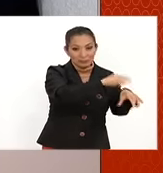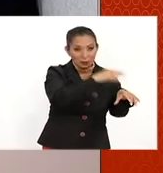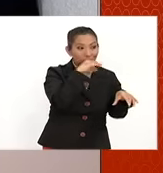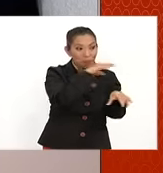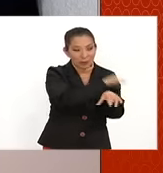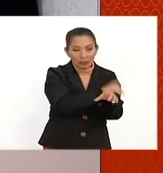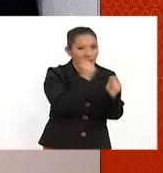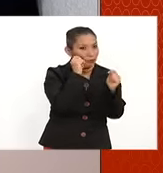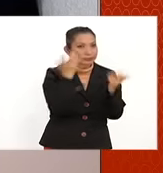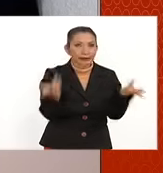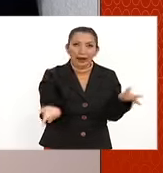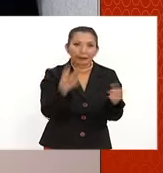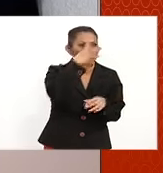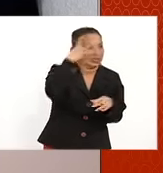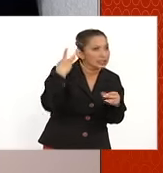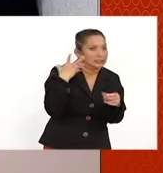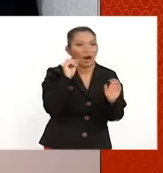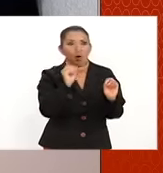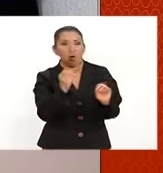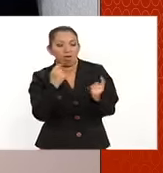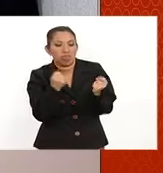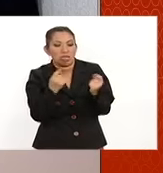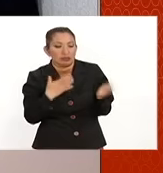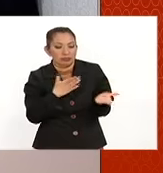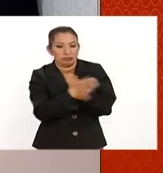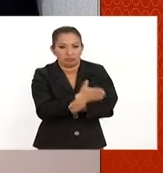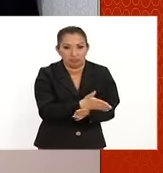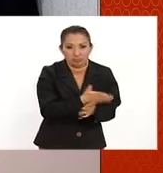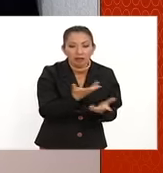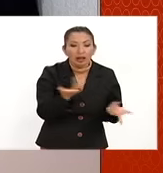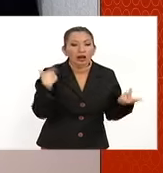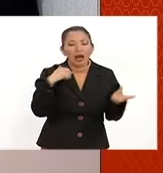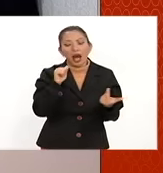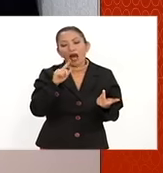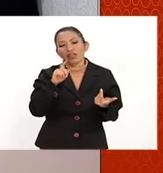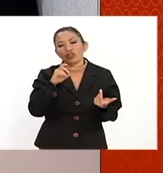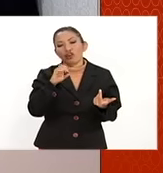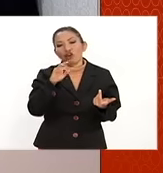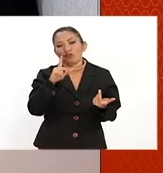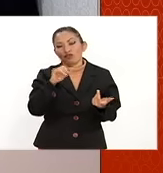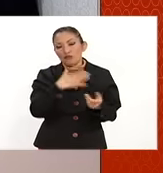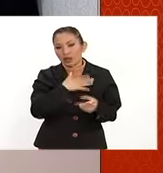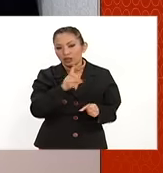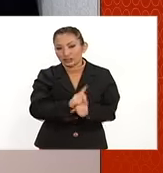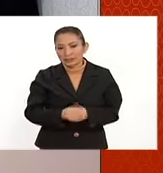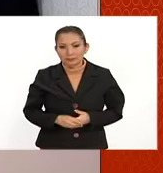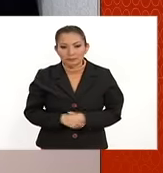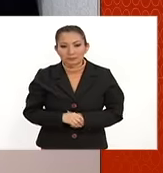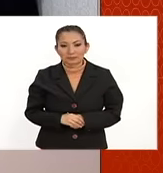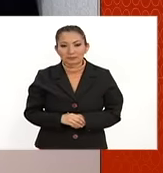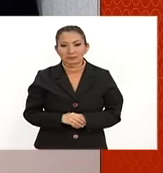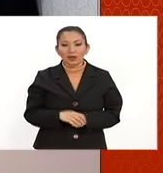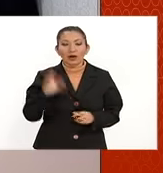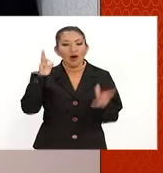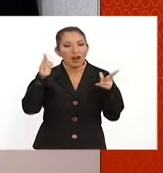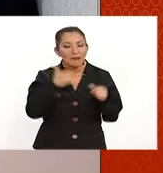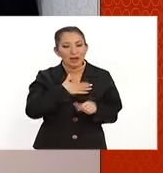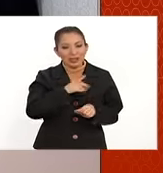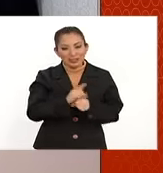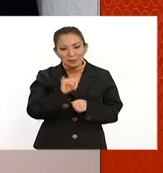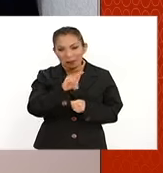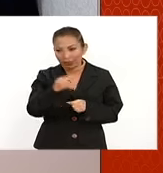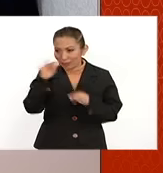pudieran haber llegado sin visa, como lo hacían anteriormente. Adolfo, qué gusto saludarte, muy buenos días. ¿Qué tal? Muy buenos días,